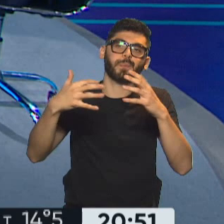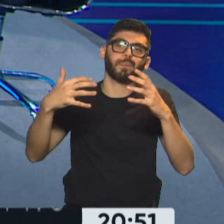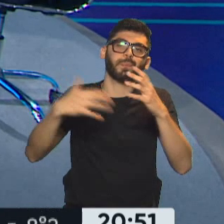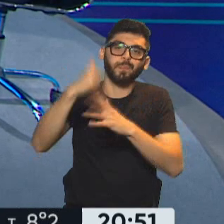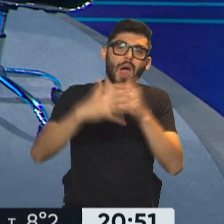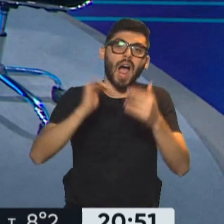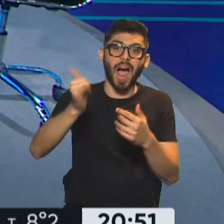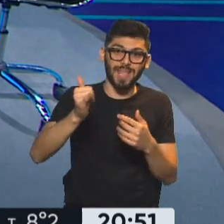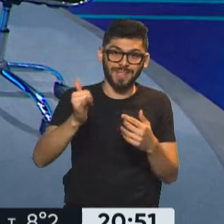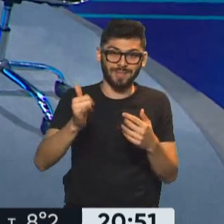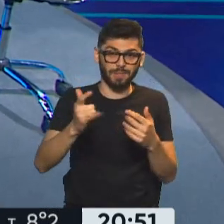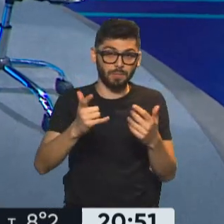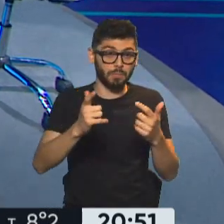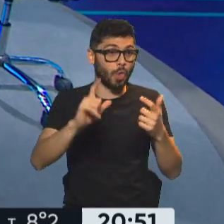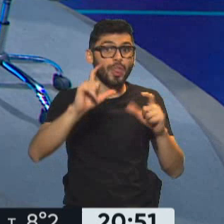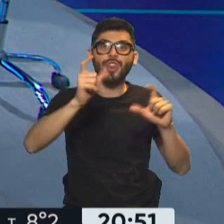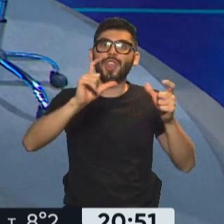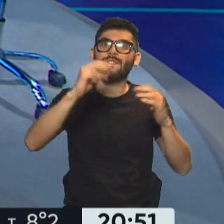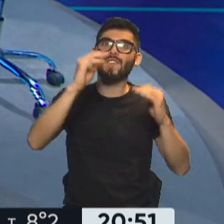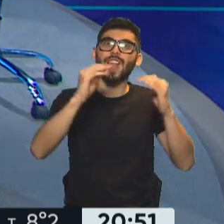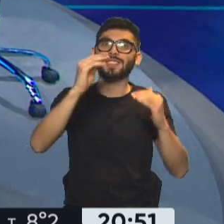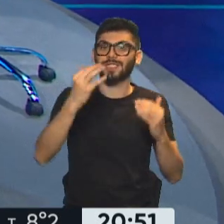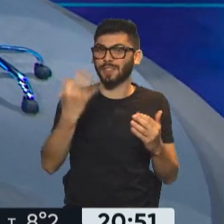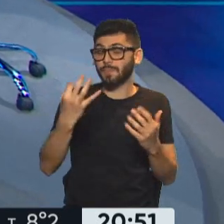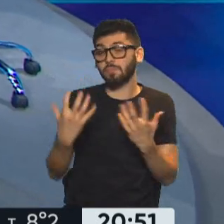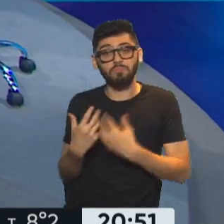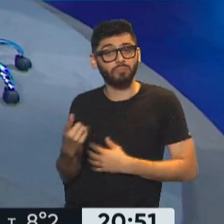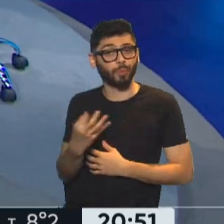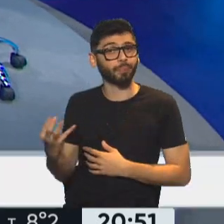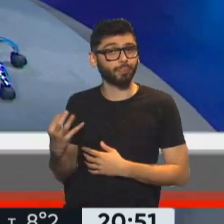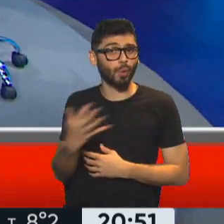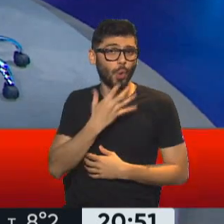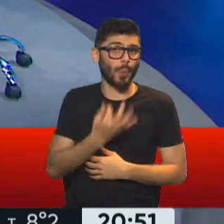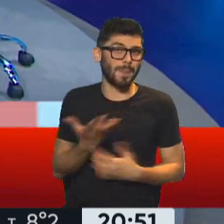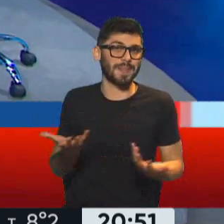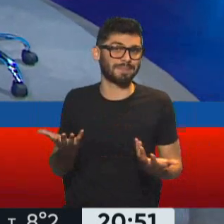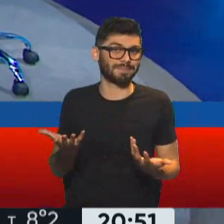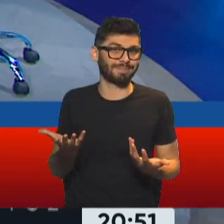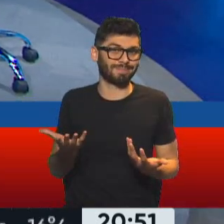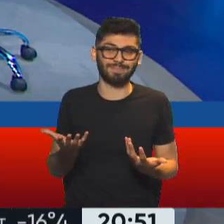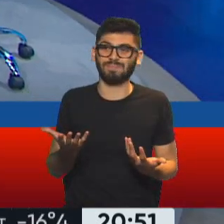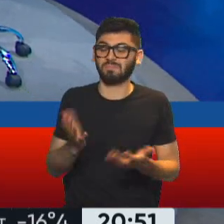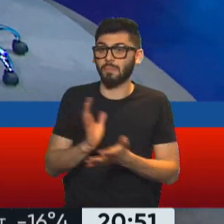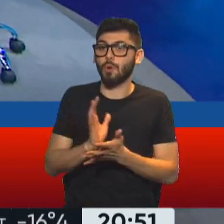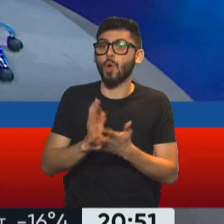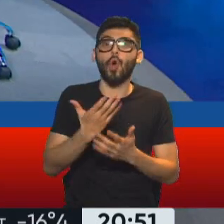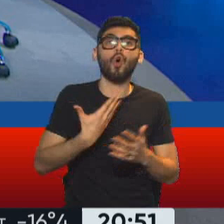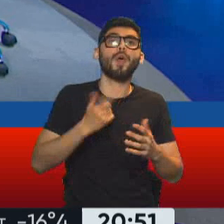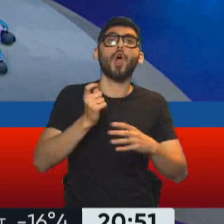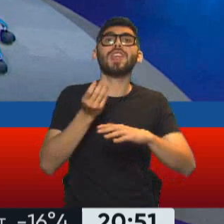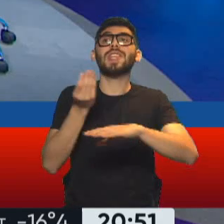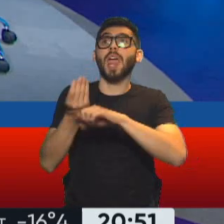los que votaron a uno. Así que se ve que en este caso se hizo obra pública en todo el país, independientemente de quién gobierna el